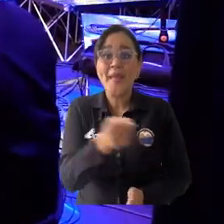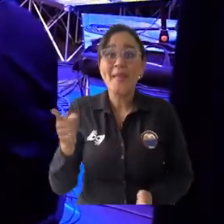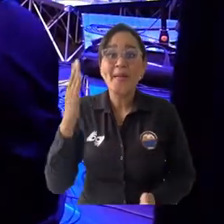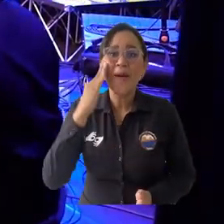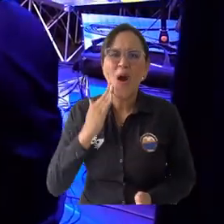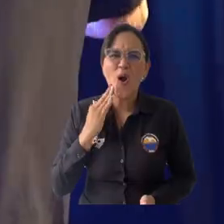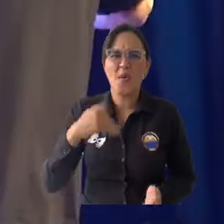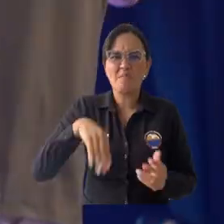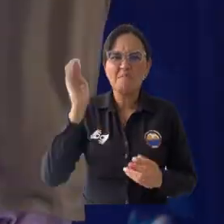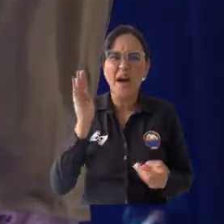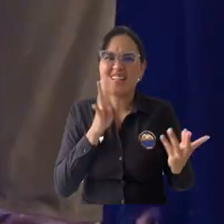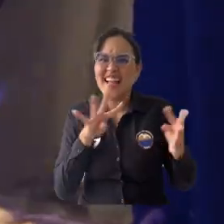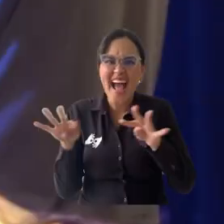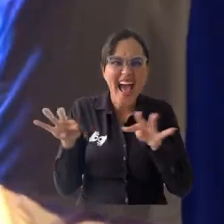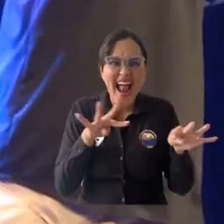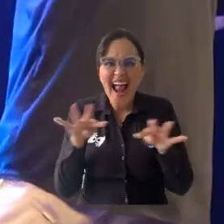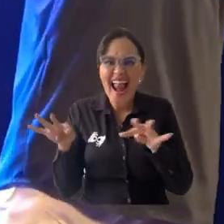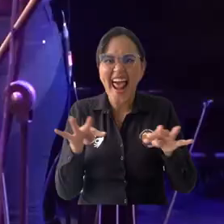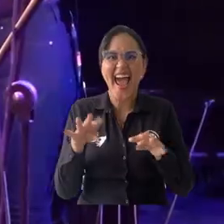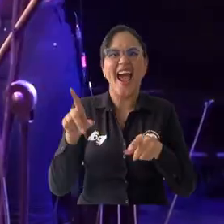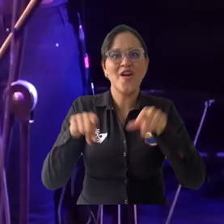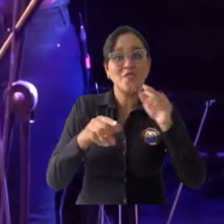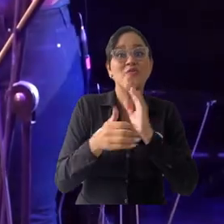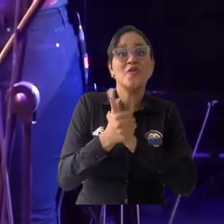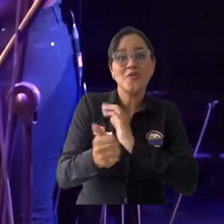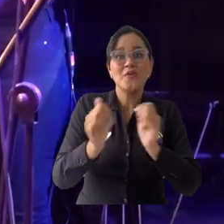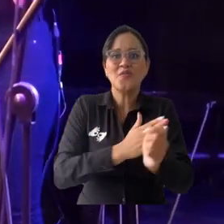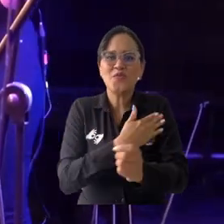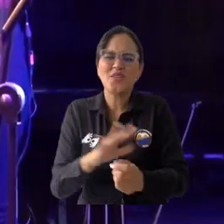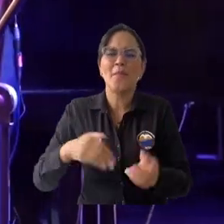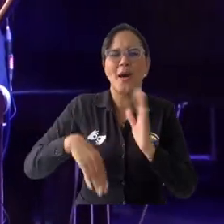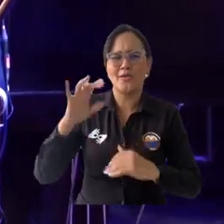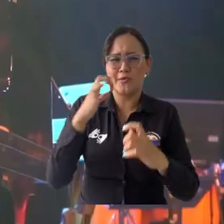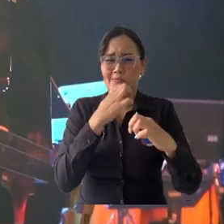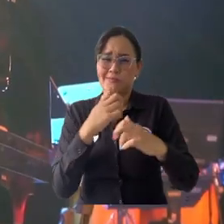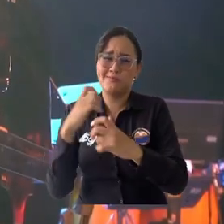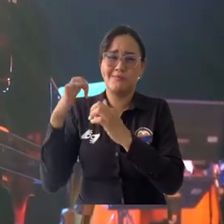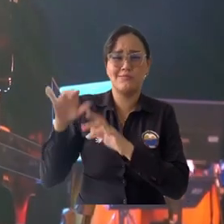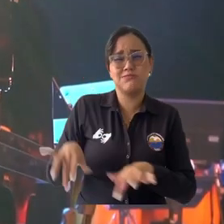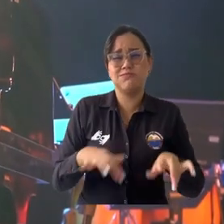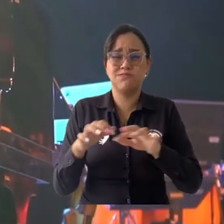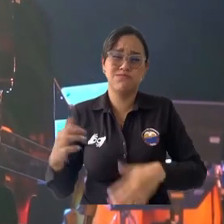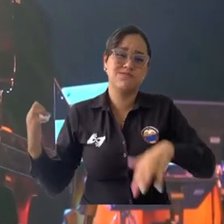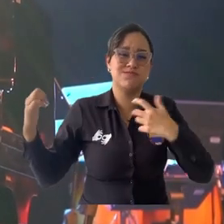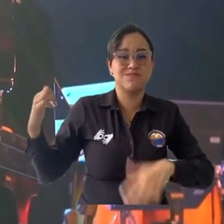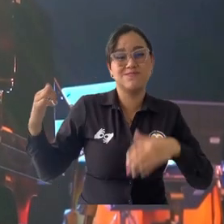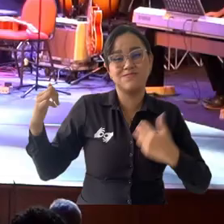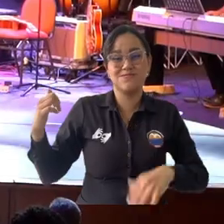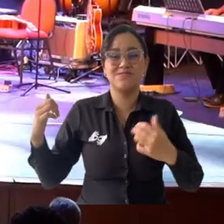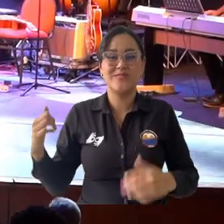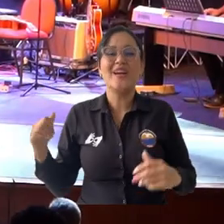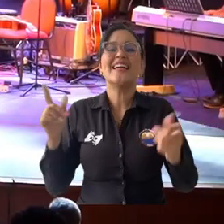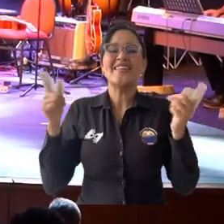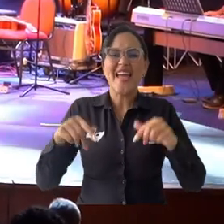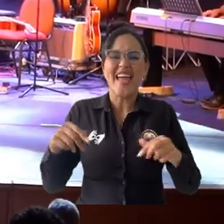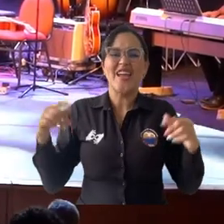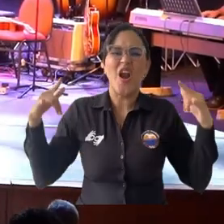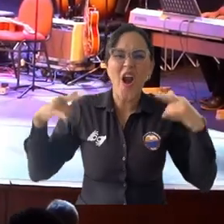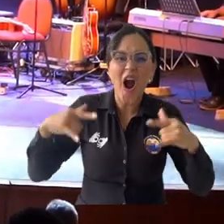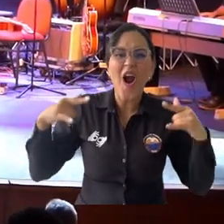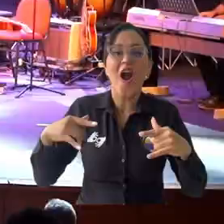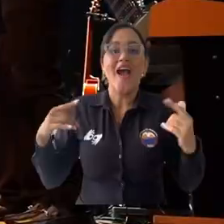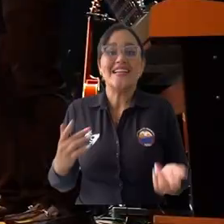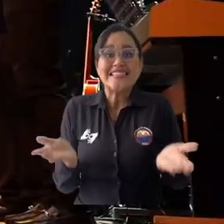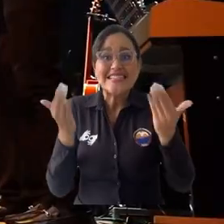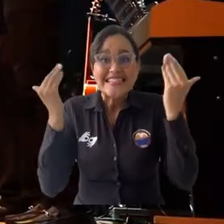a aficionados y ciudadanos un espectáculo musical con un ensamble de jazz y rock y profundización en piano y guitarra. La fascinante propuesta fue un